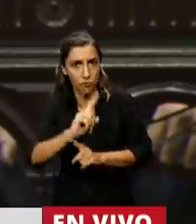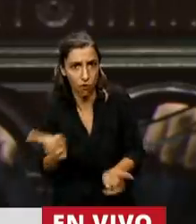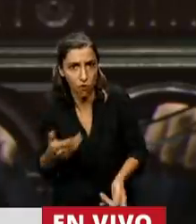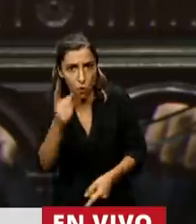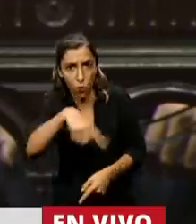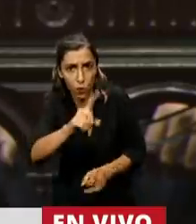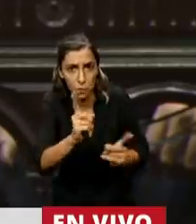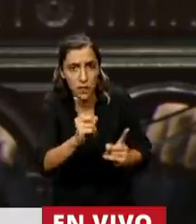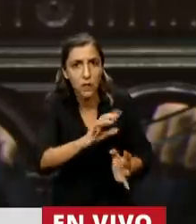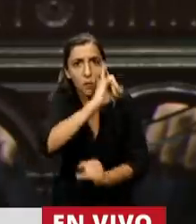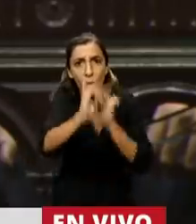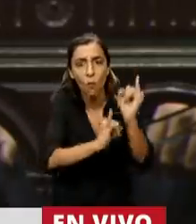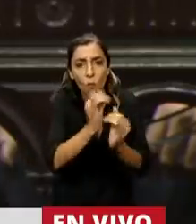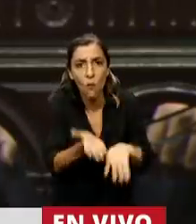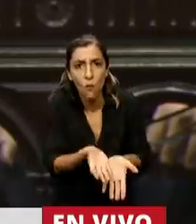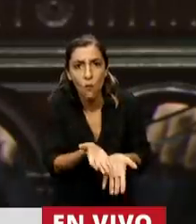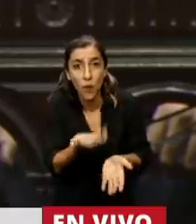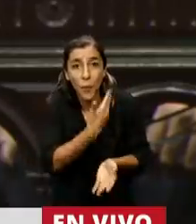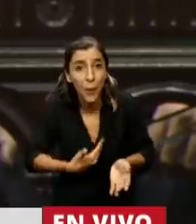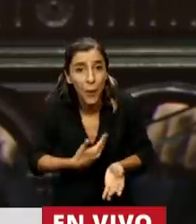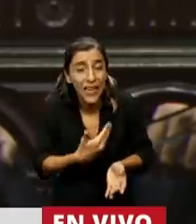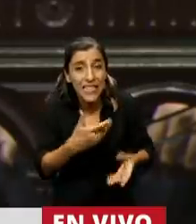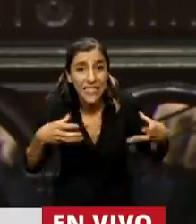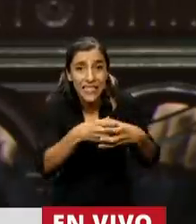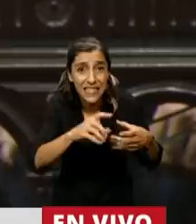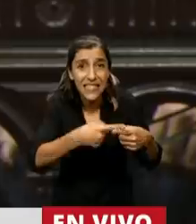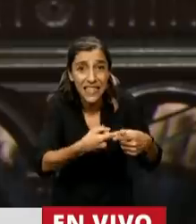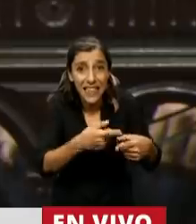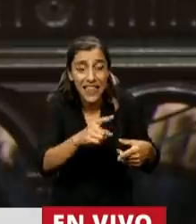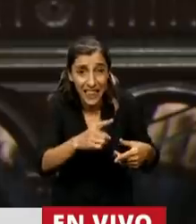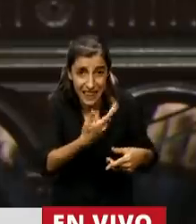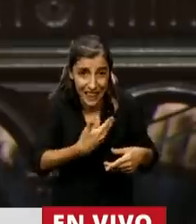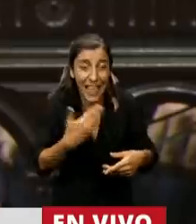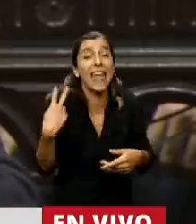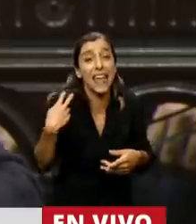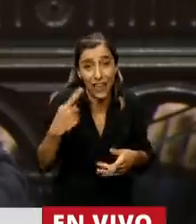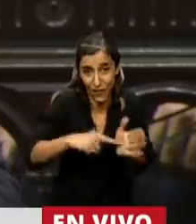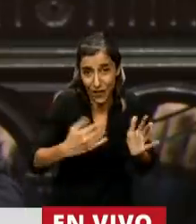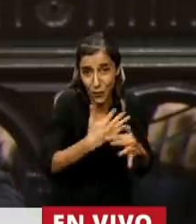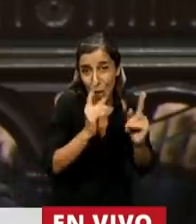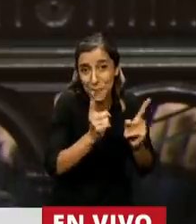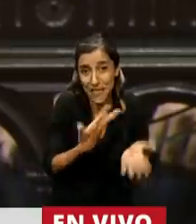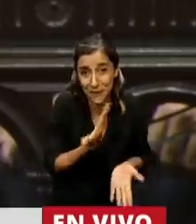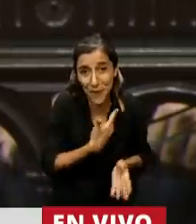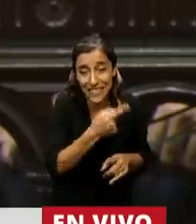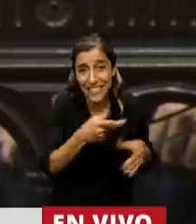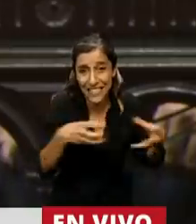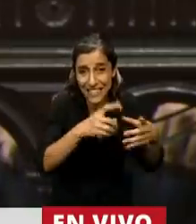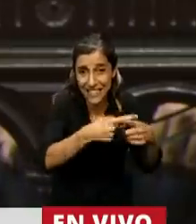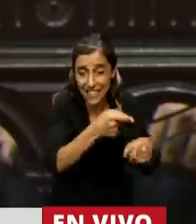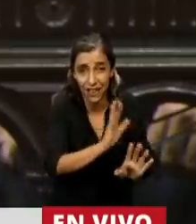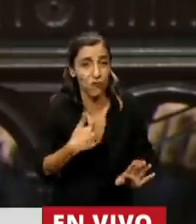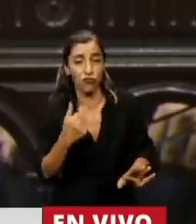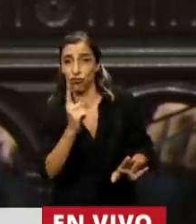cosas es la presidenta del partido del jefe de gobierno de la ciudad la que dice esta cosa no es uno entonces creo que